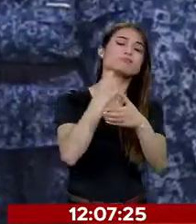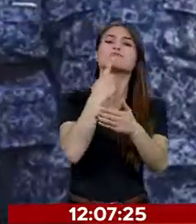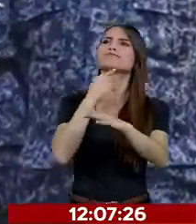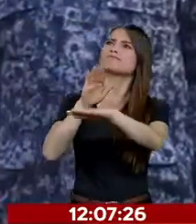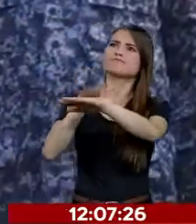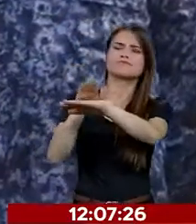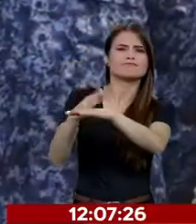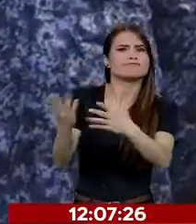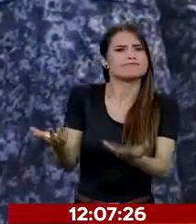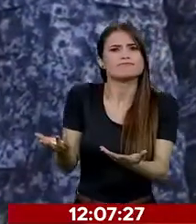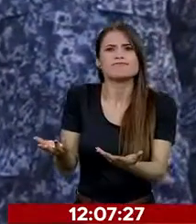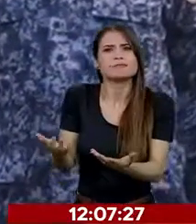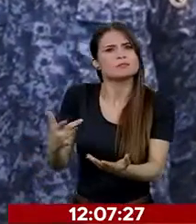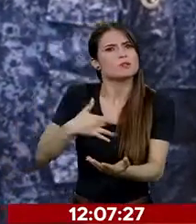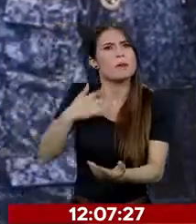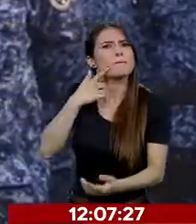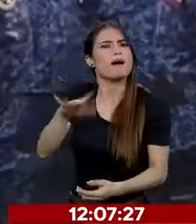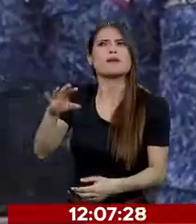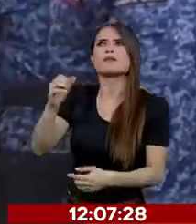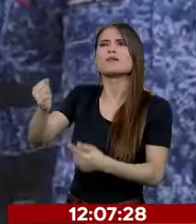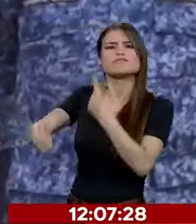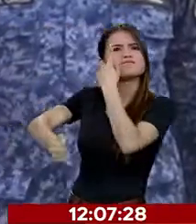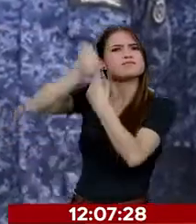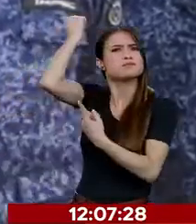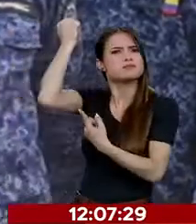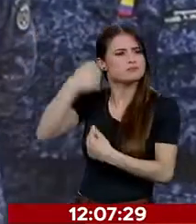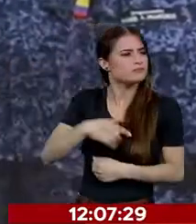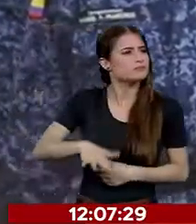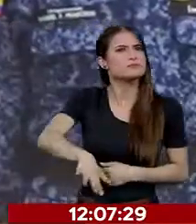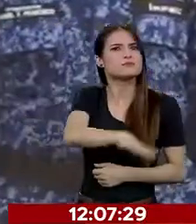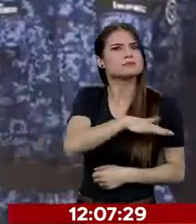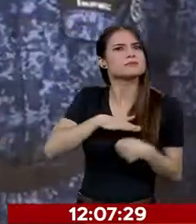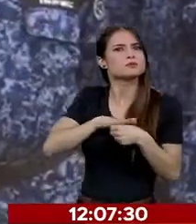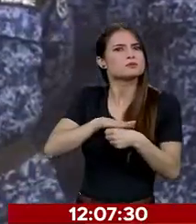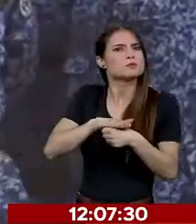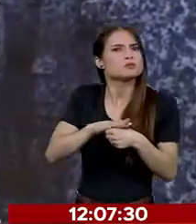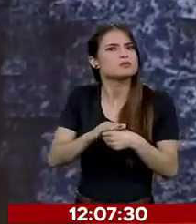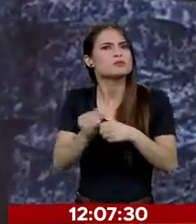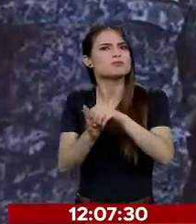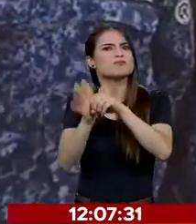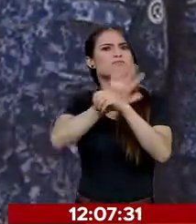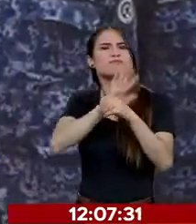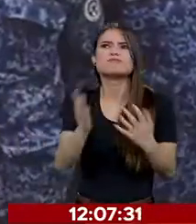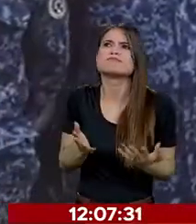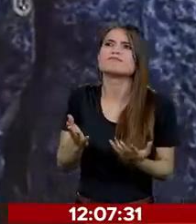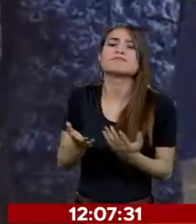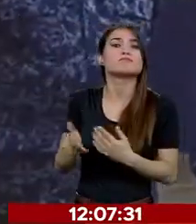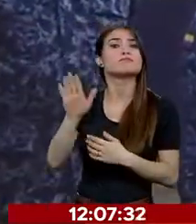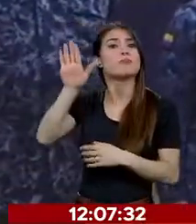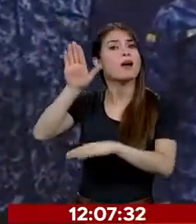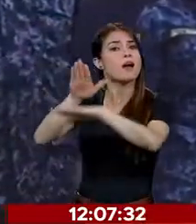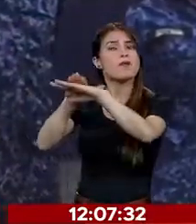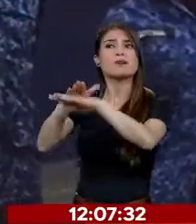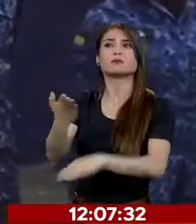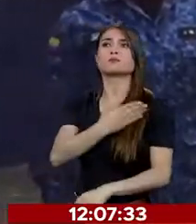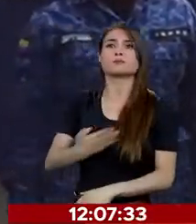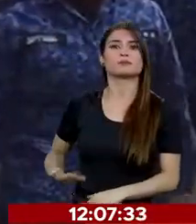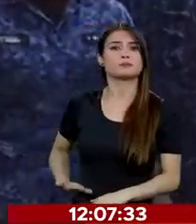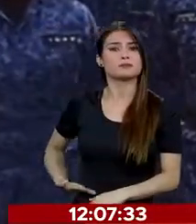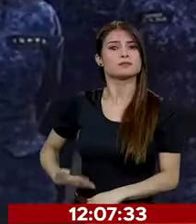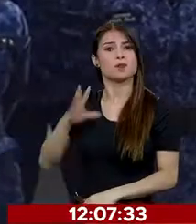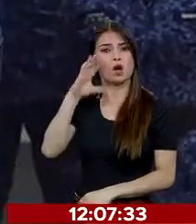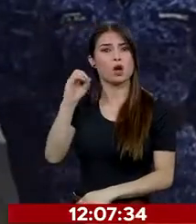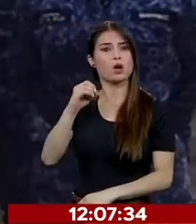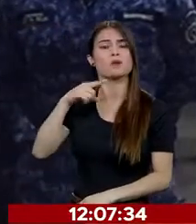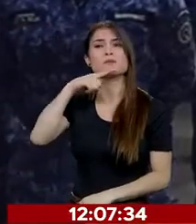el abandono total para enfrentar la crisis por la cual estamos atravesando. Señor presidente Iván Duque, señora ministra de Justicia Margarita